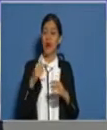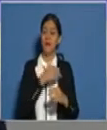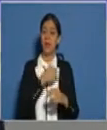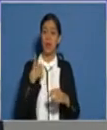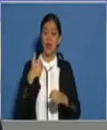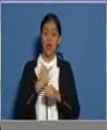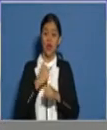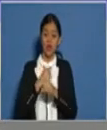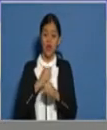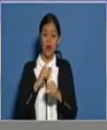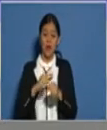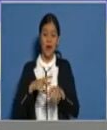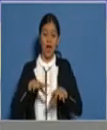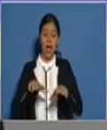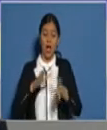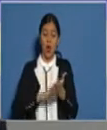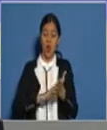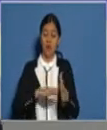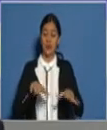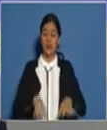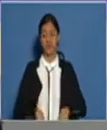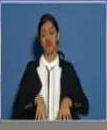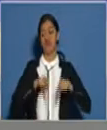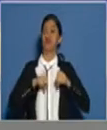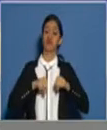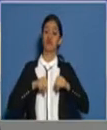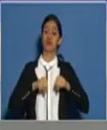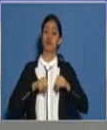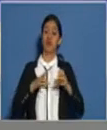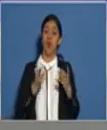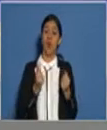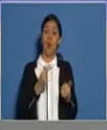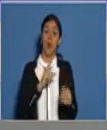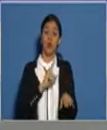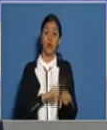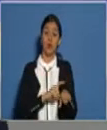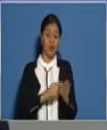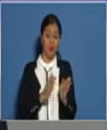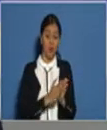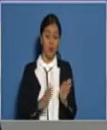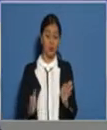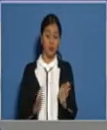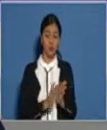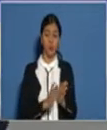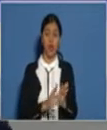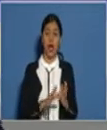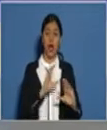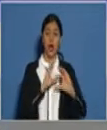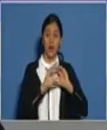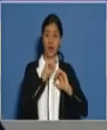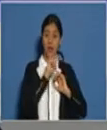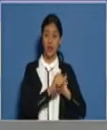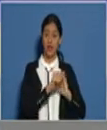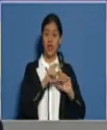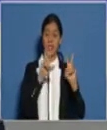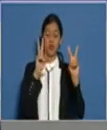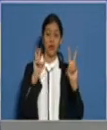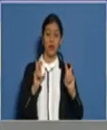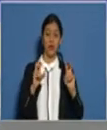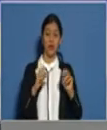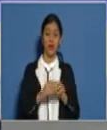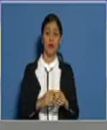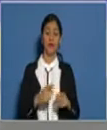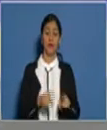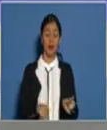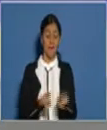para suspender los contratos de sus empleados, qué es lo que pasa, cuánto tiempo demora. Bueno, precisamente para hablar de este tema y también en el marco del